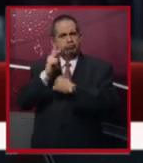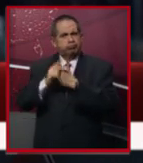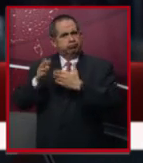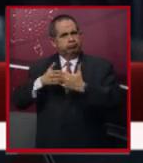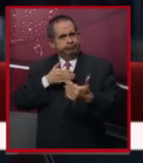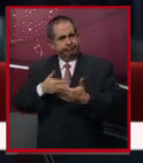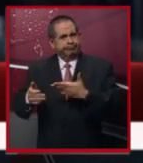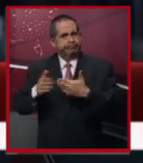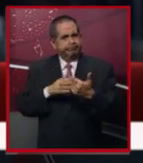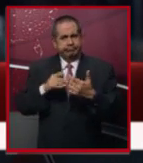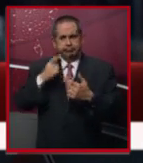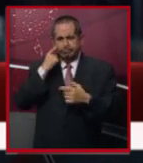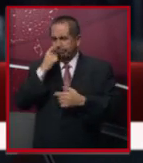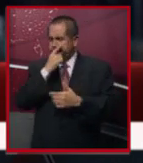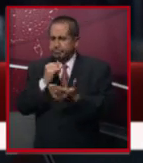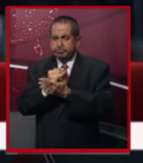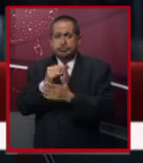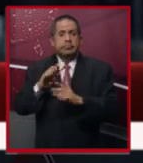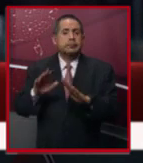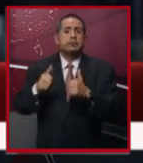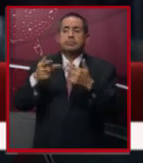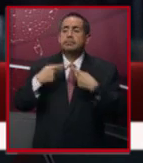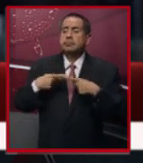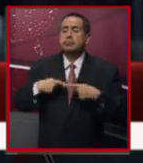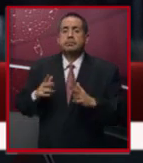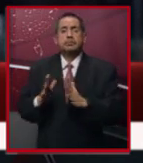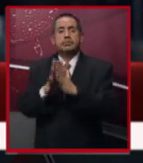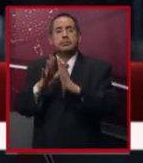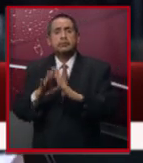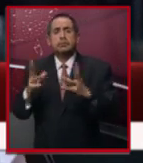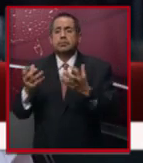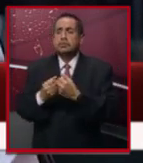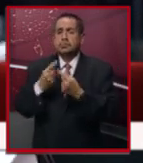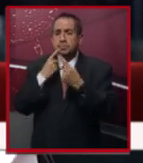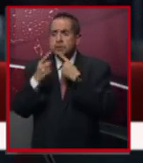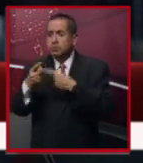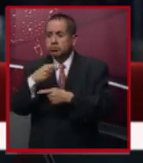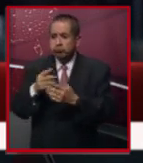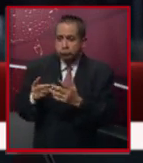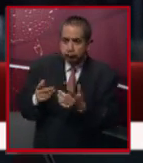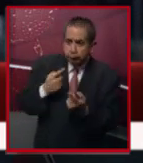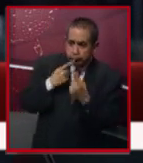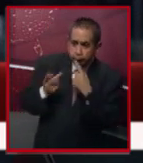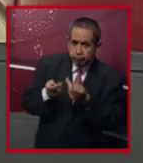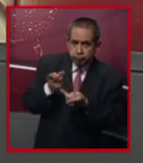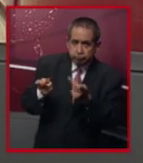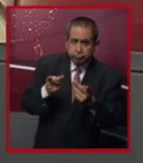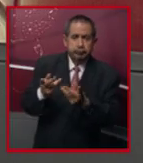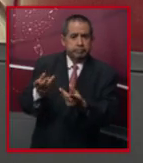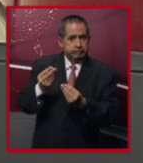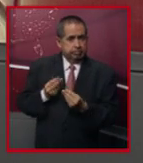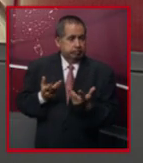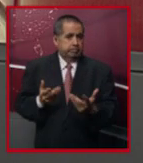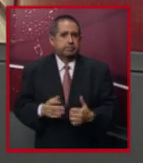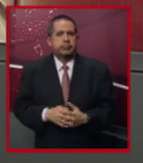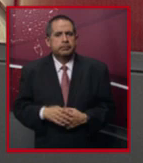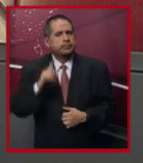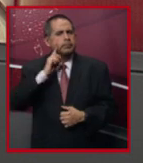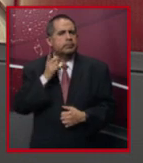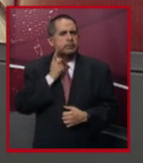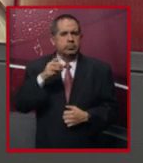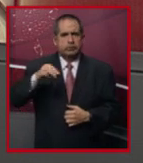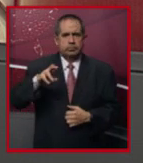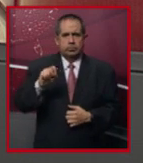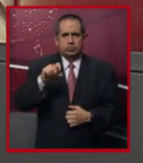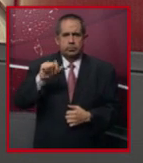se contempla a la democracia representativa con instrumentos de participación ciudadana. La diputada Miroslava